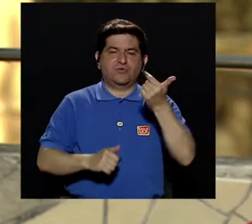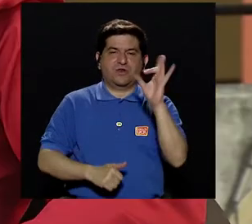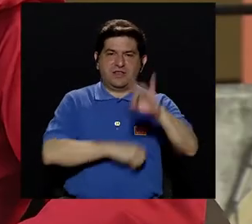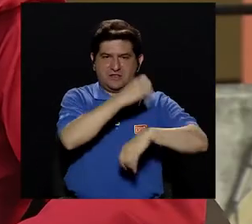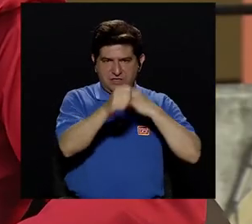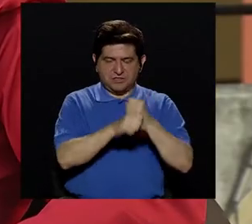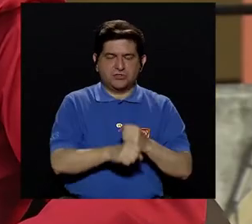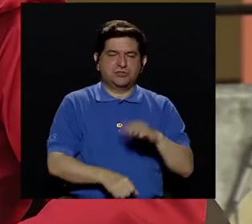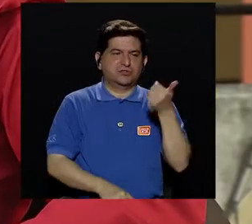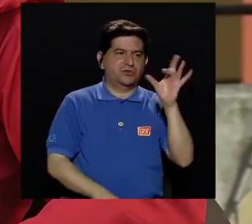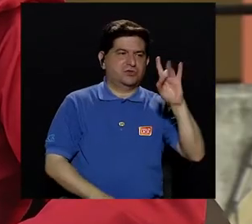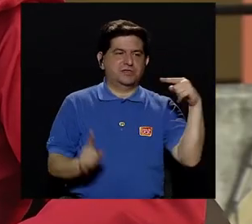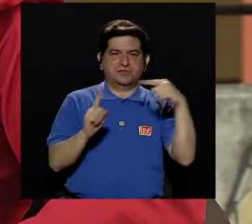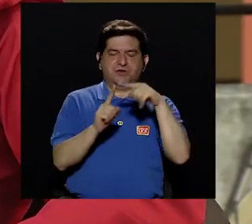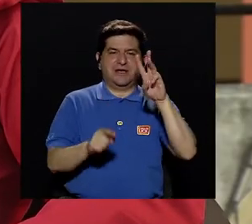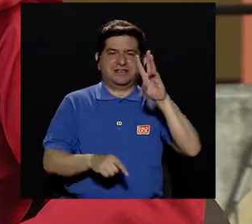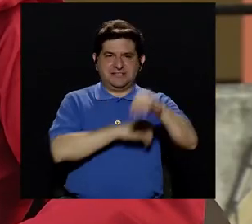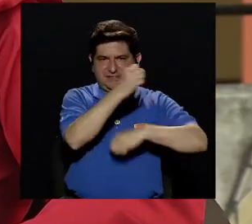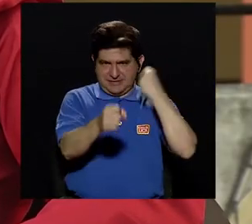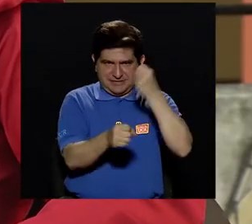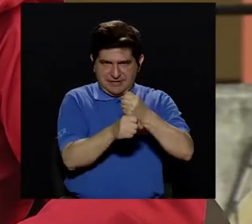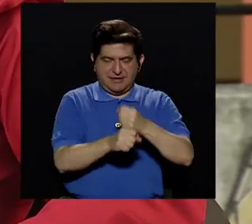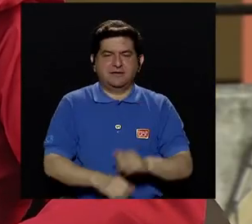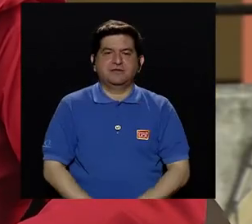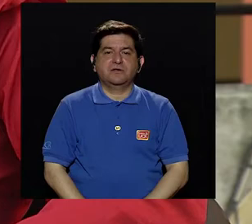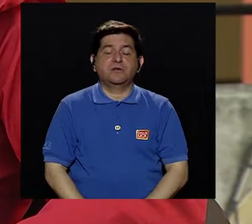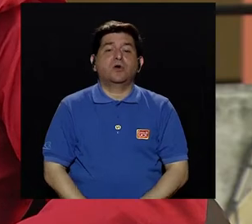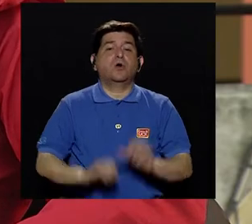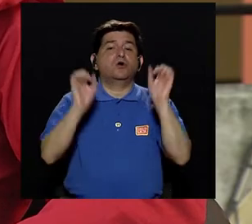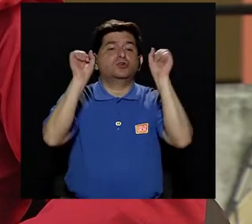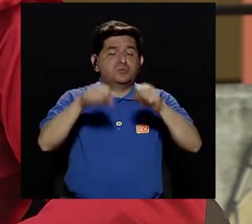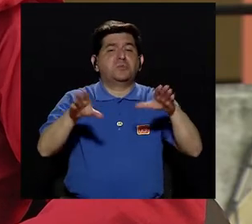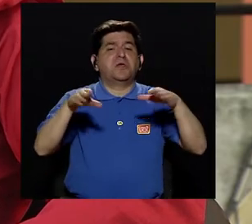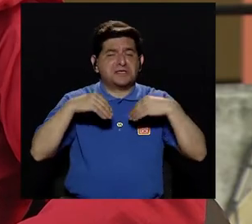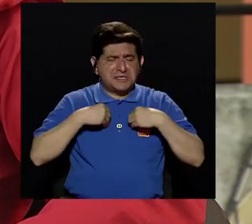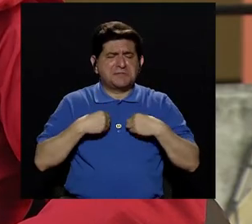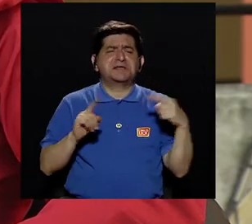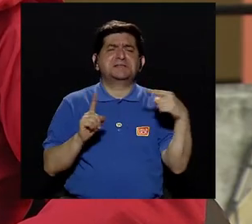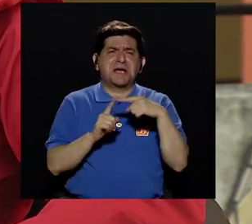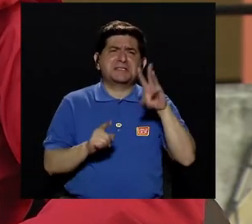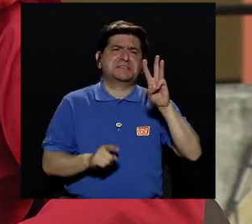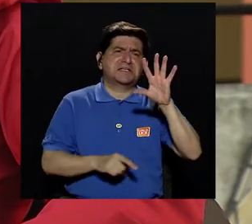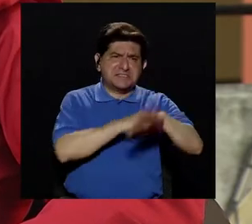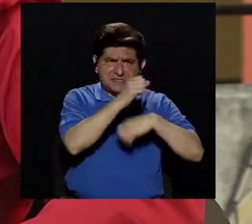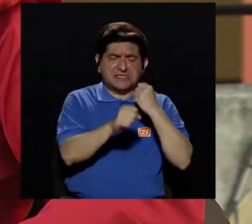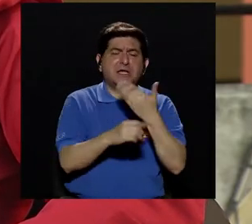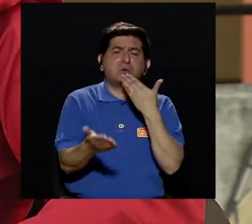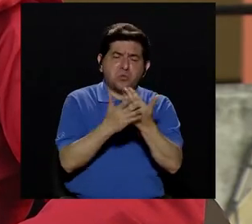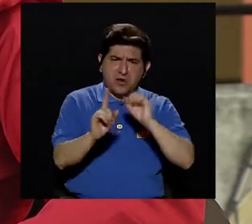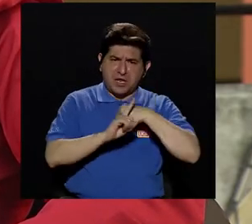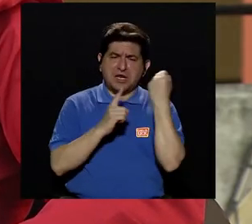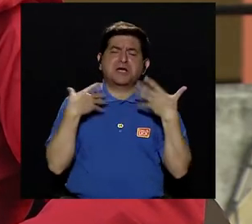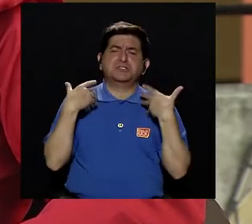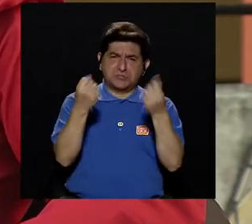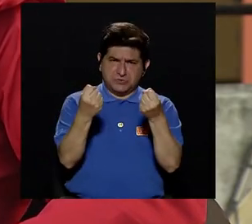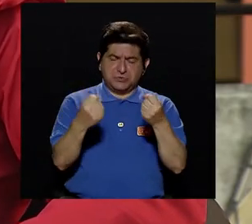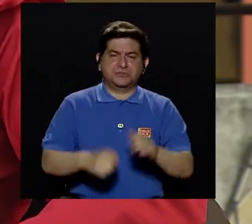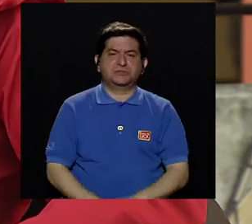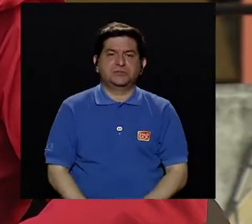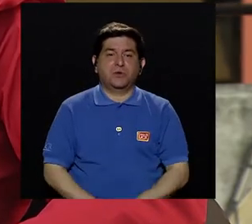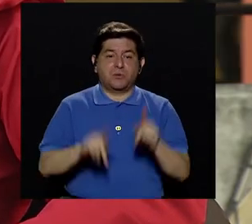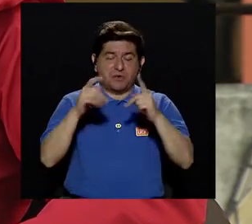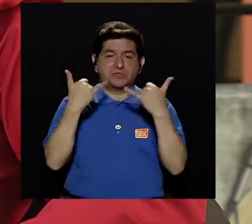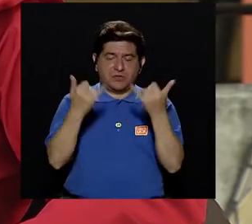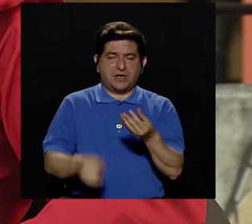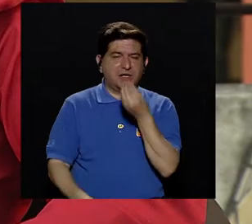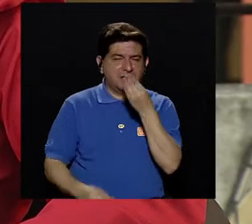edad, tener entre los 18 y los 60 años, puede incluso aceptarse hasta los 65 si está en una buena condición de salud.